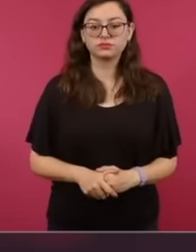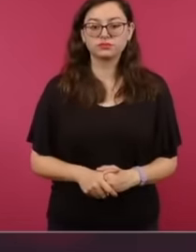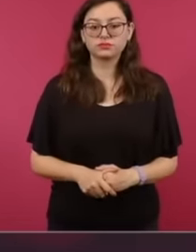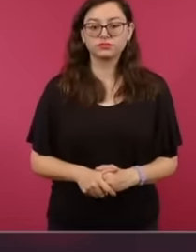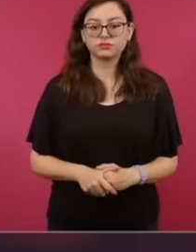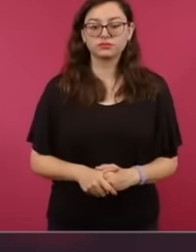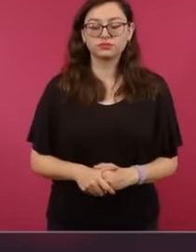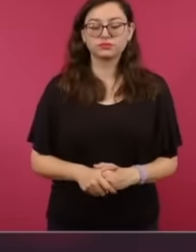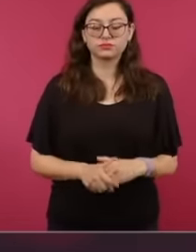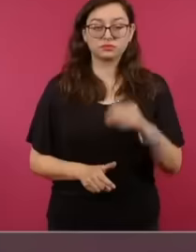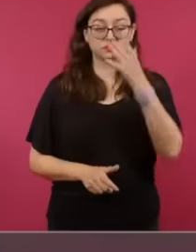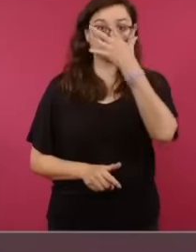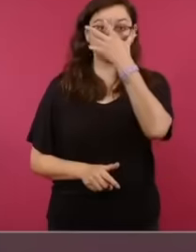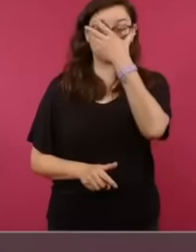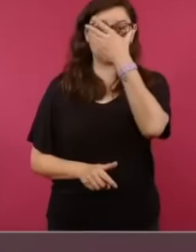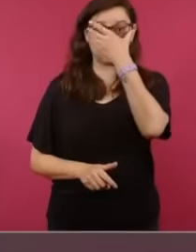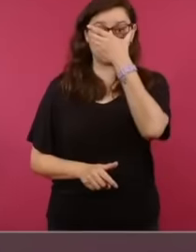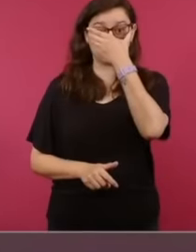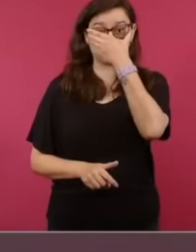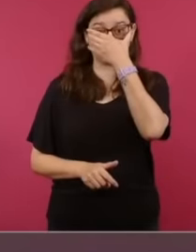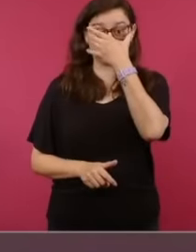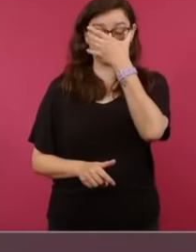Por falta de democracia,